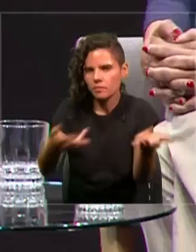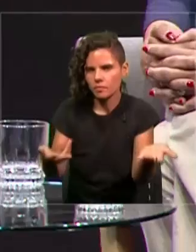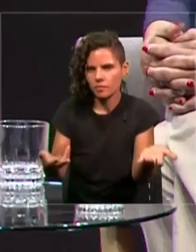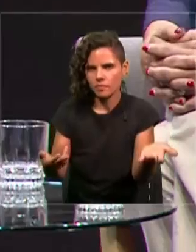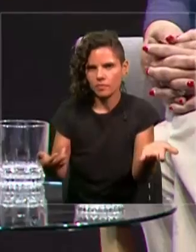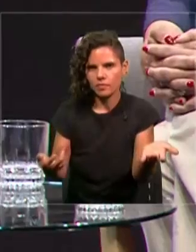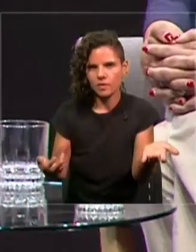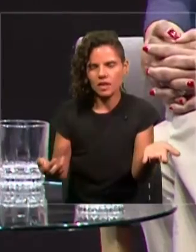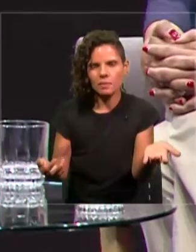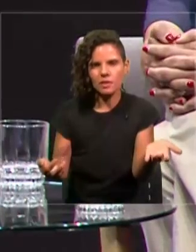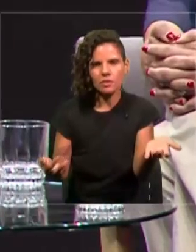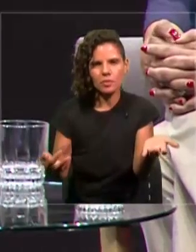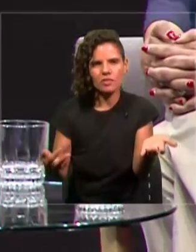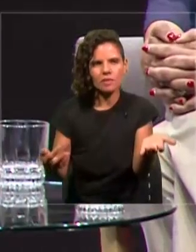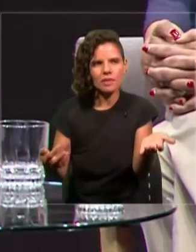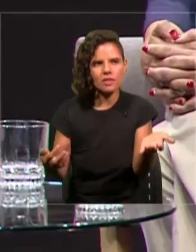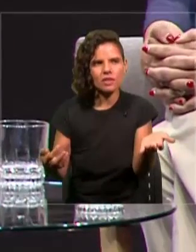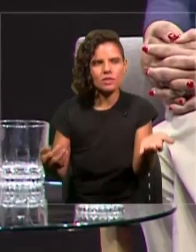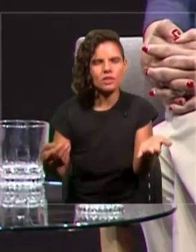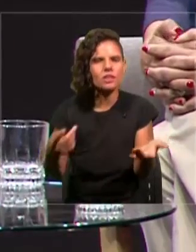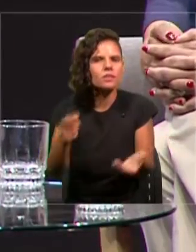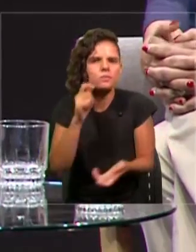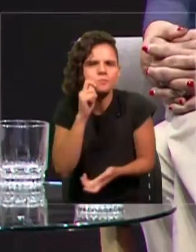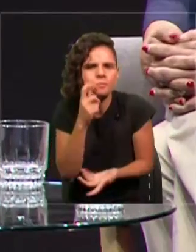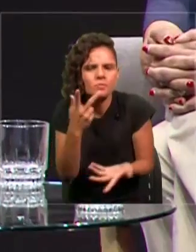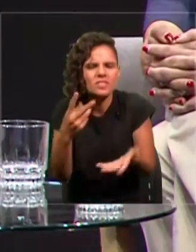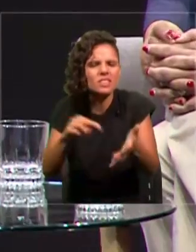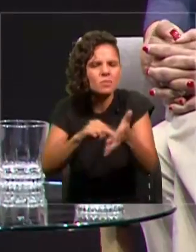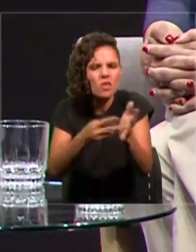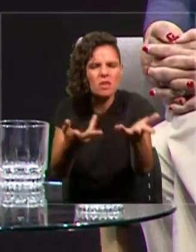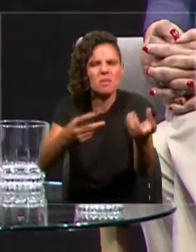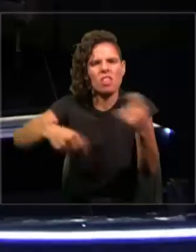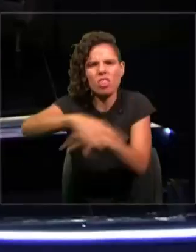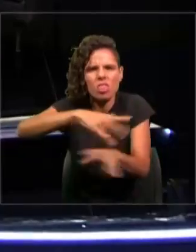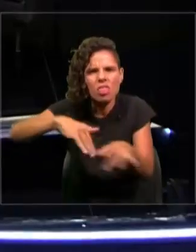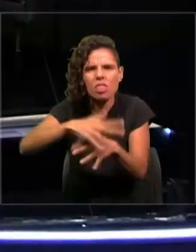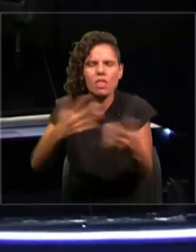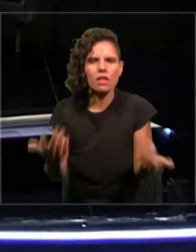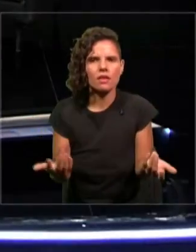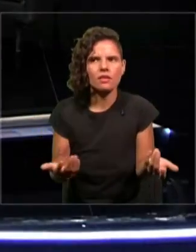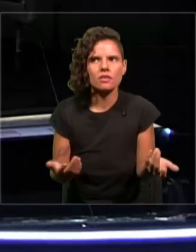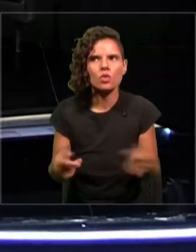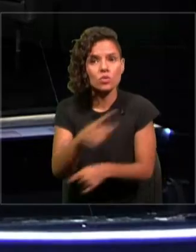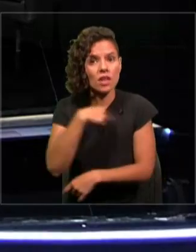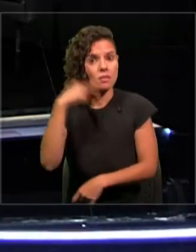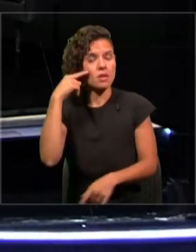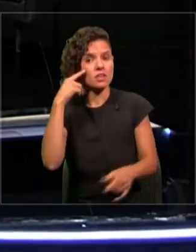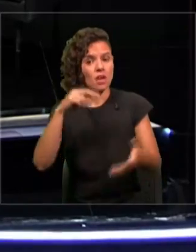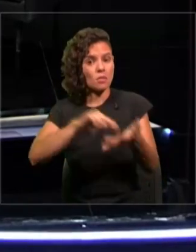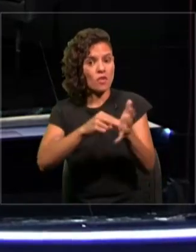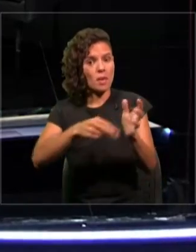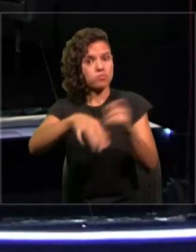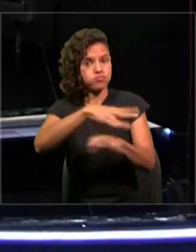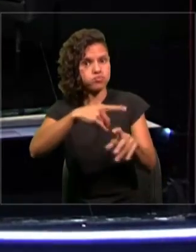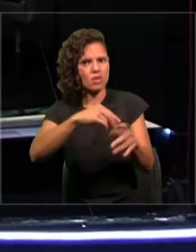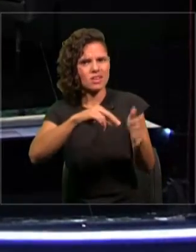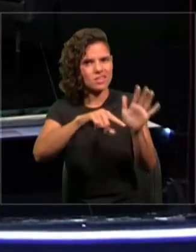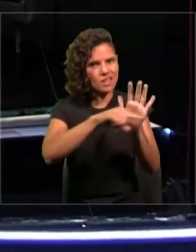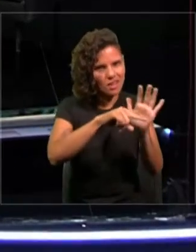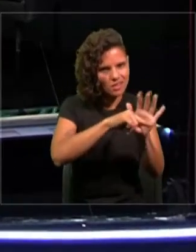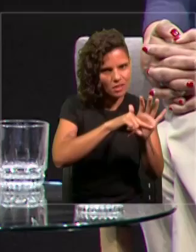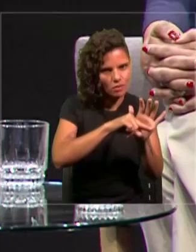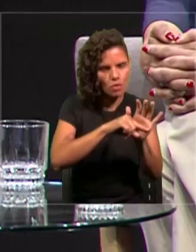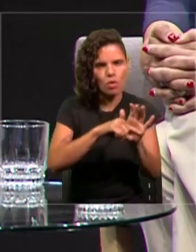Y si ustedes lo ven como algunos, estoy resumiendo las inquietudes de varios, si ustedes lo ven como algo negativo o lo ven como